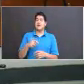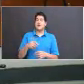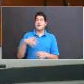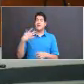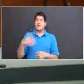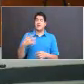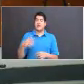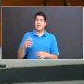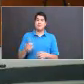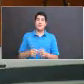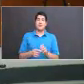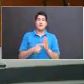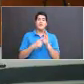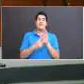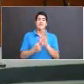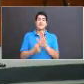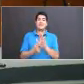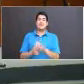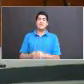¿ah?